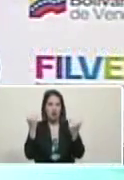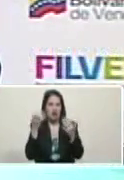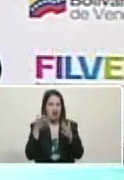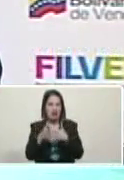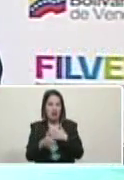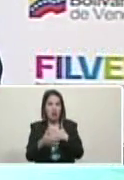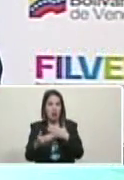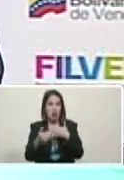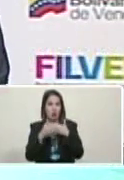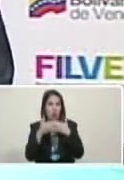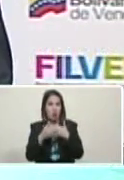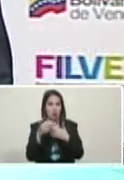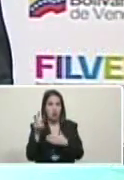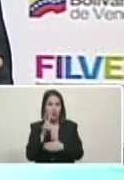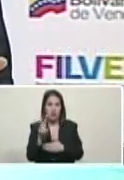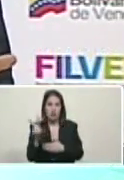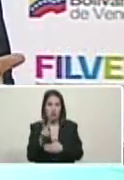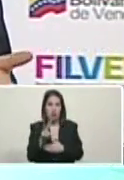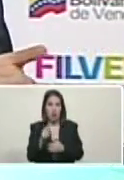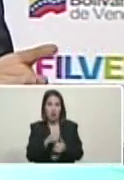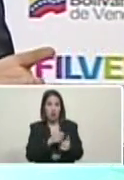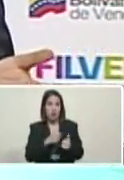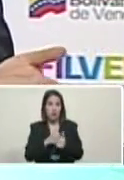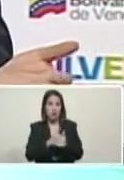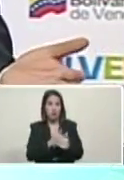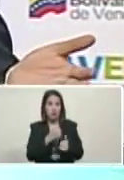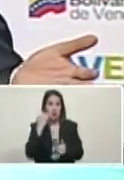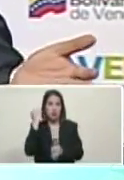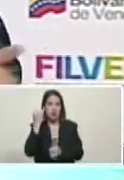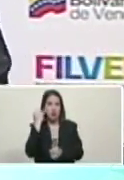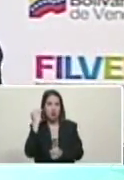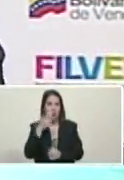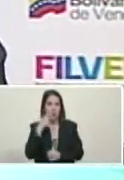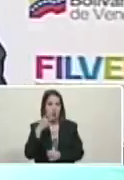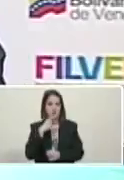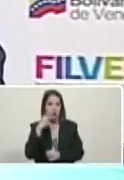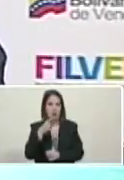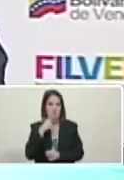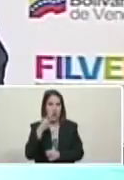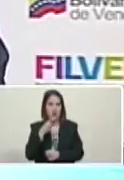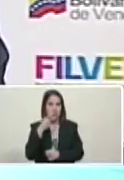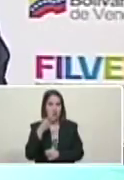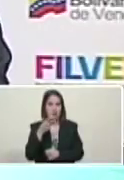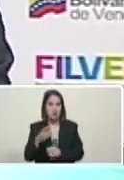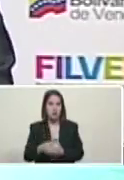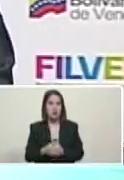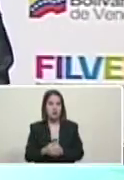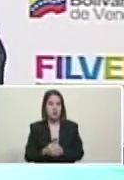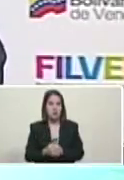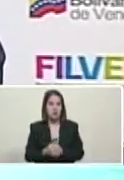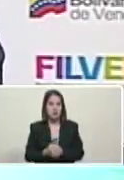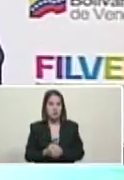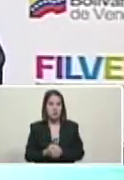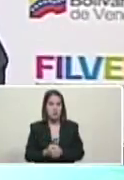Venezuela? Una persecución ideológica, política, una persecución.